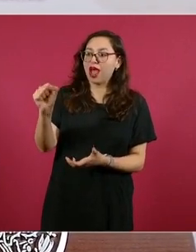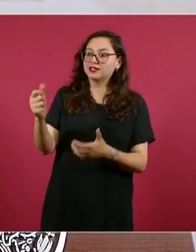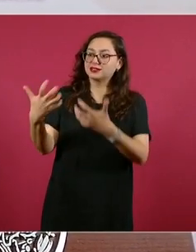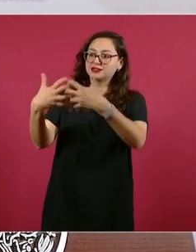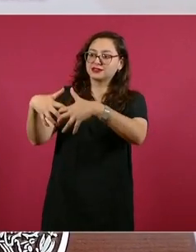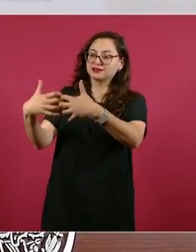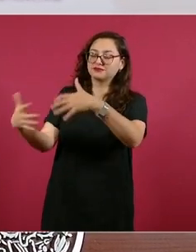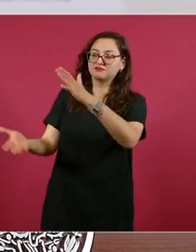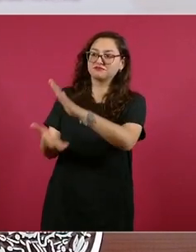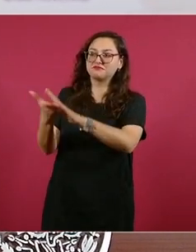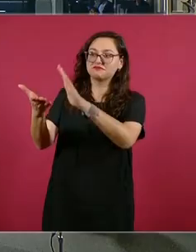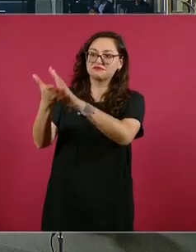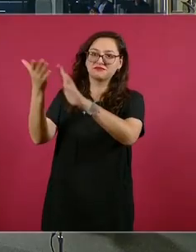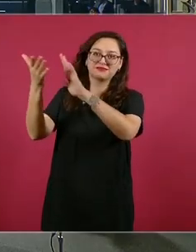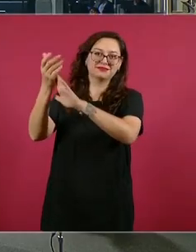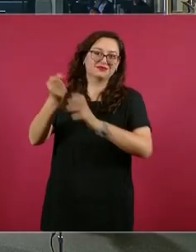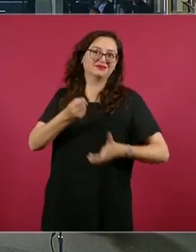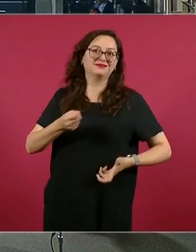el no permitir ese robo.